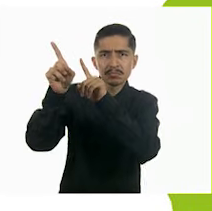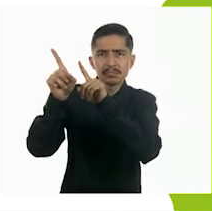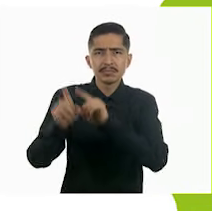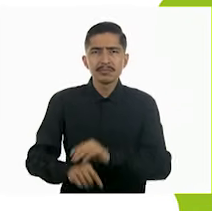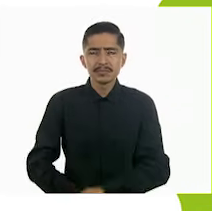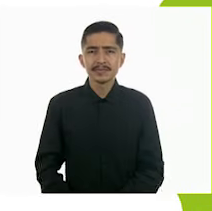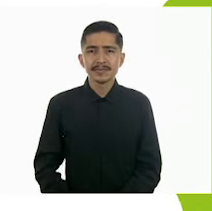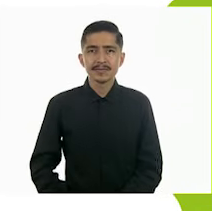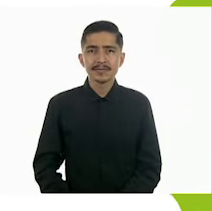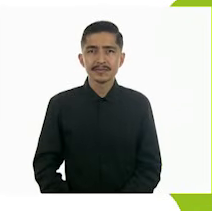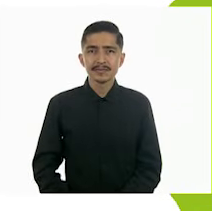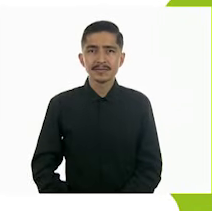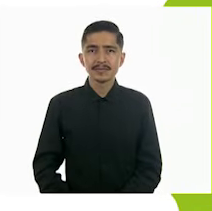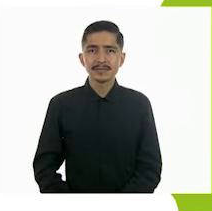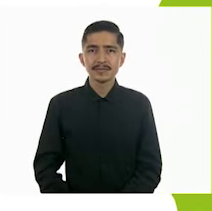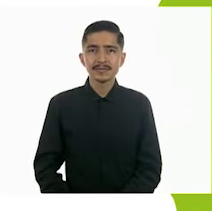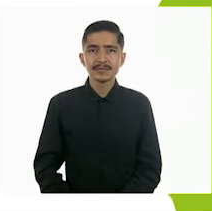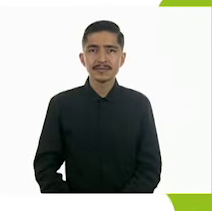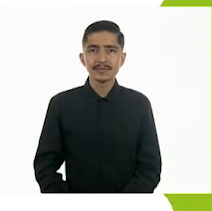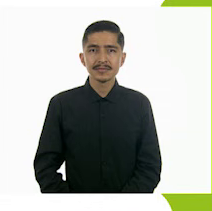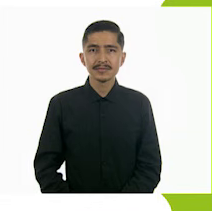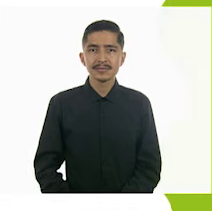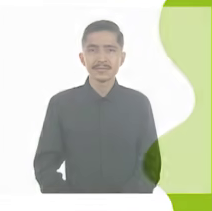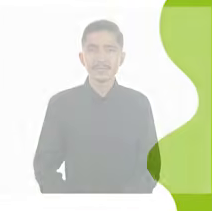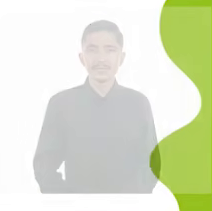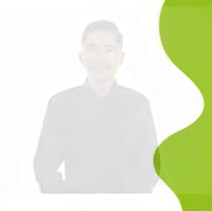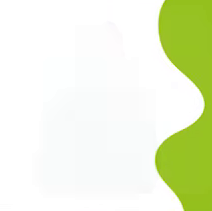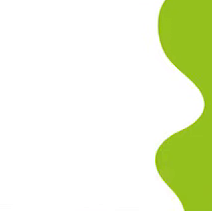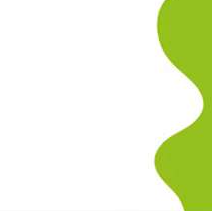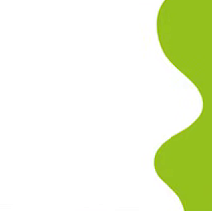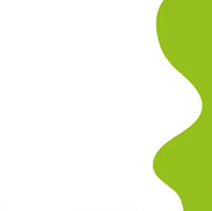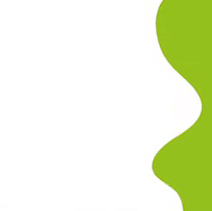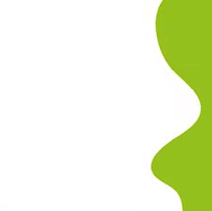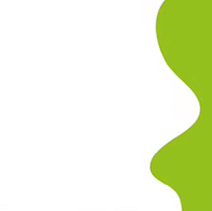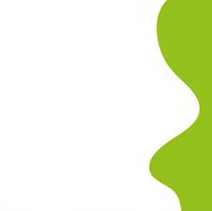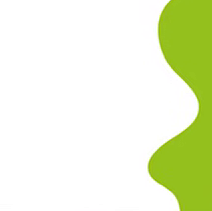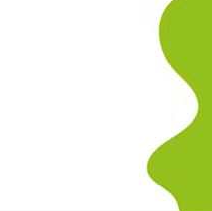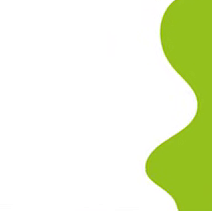Aprendeencasa.c.gov.mx.